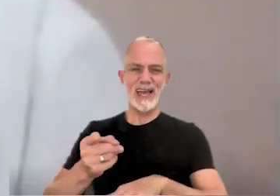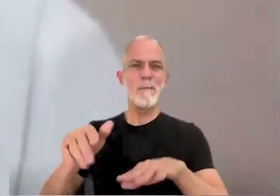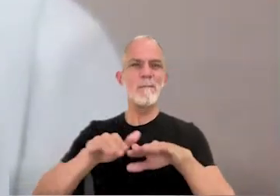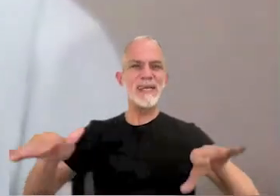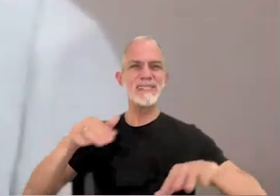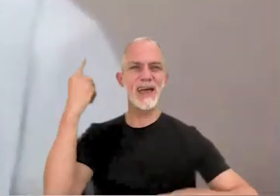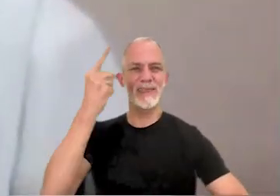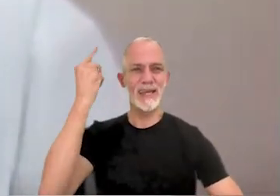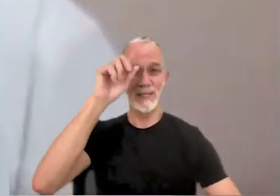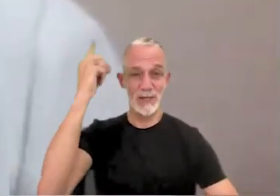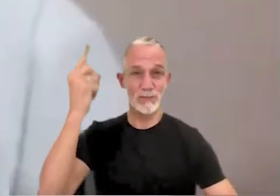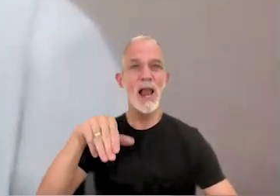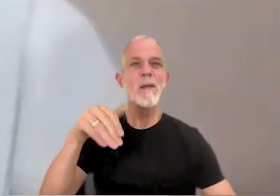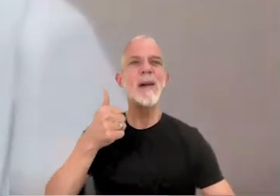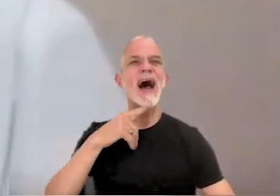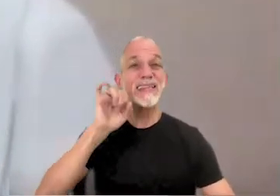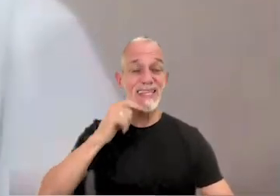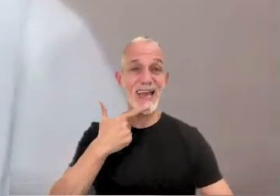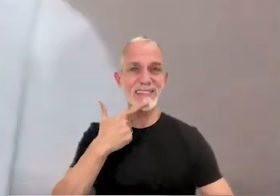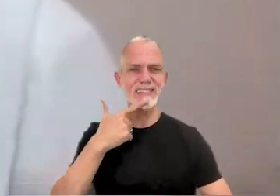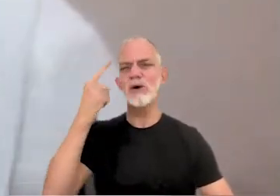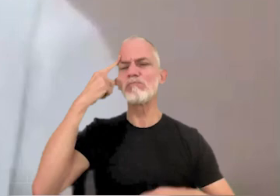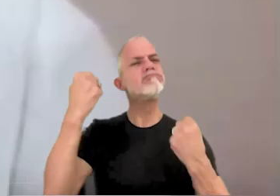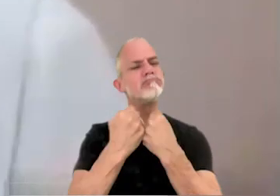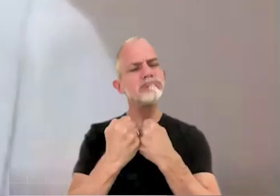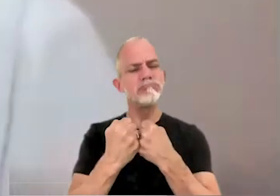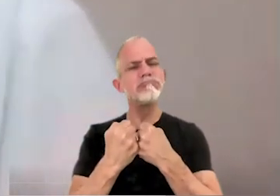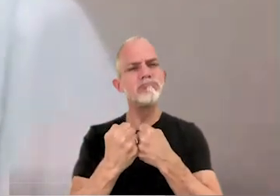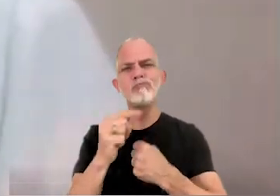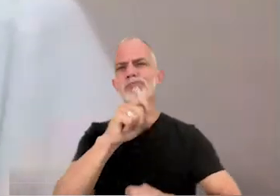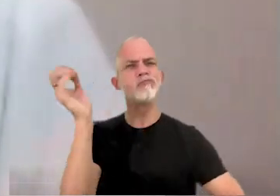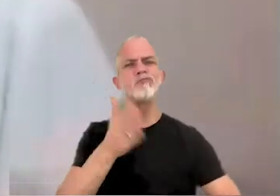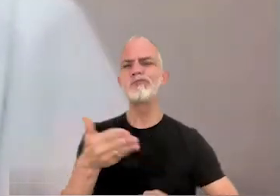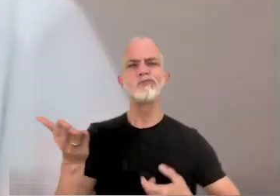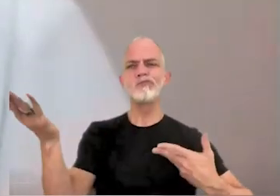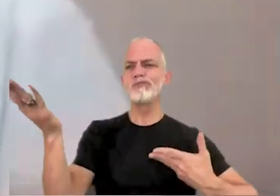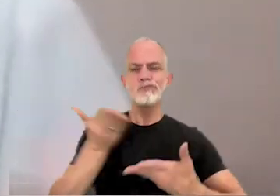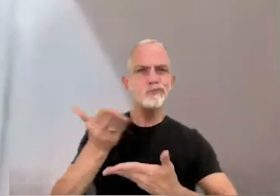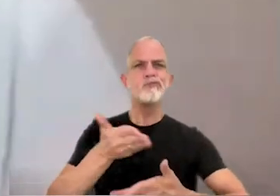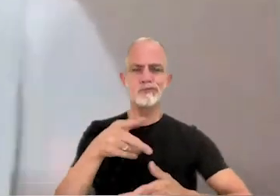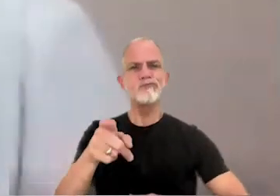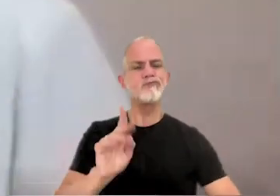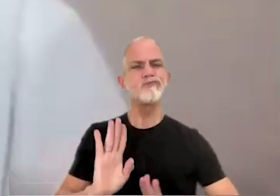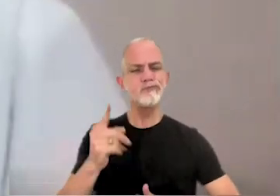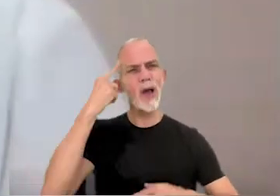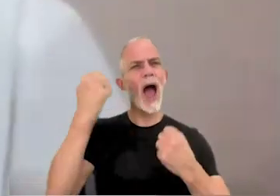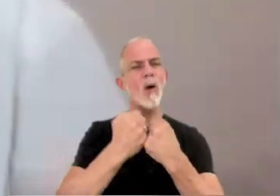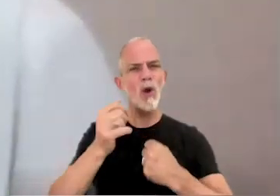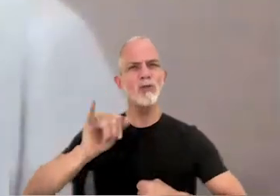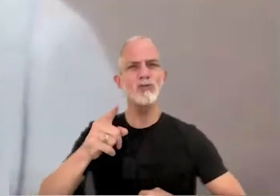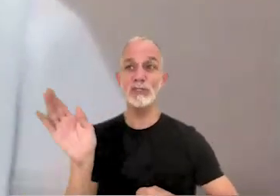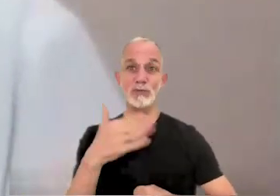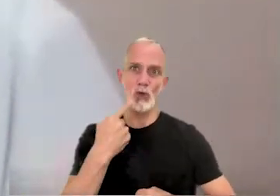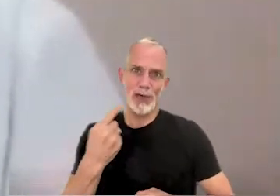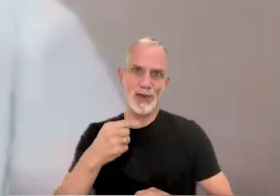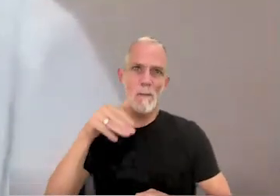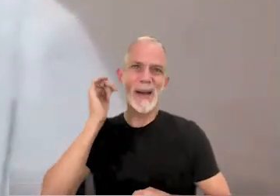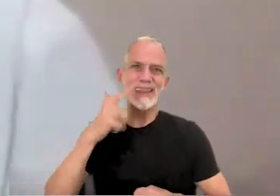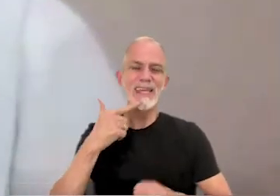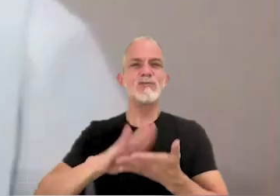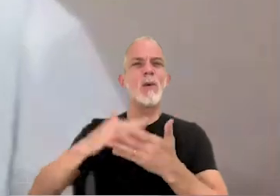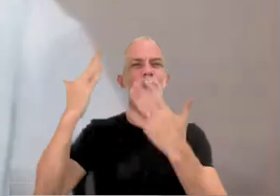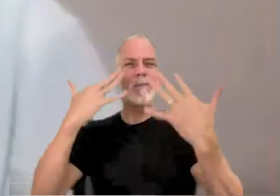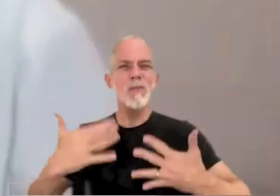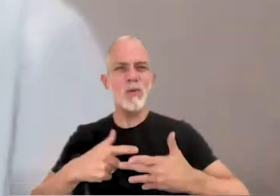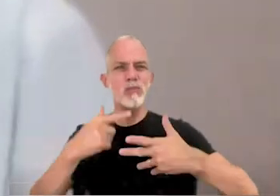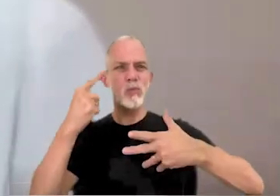directiva a Matías. Comparto todas las palabras que él acaba de manifestar eh, en respecto a lo que es la formación, el profesionalismo